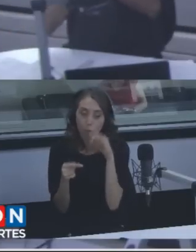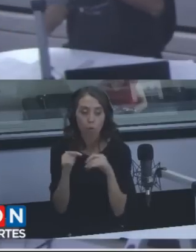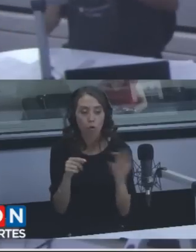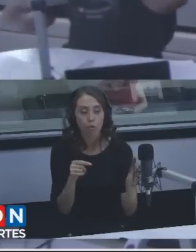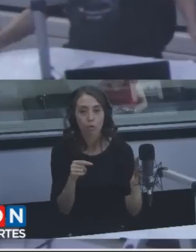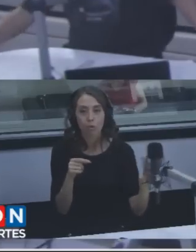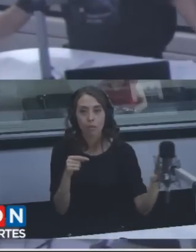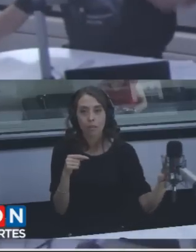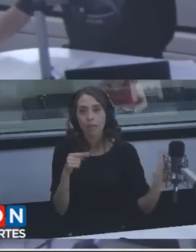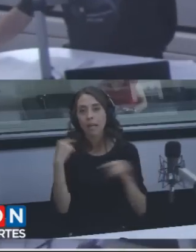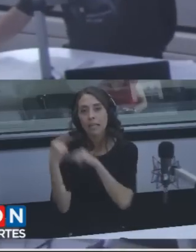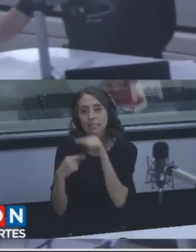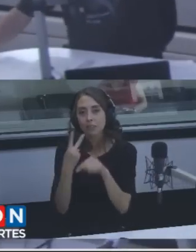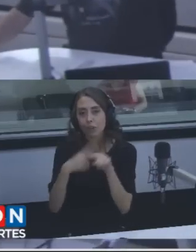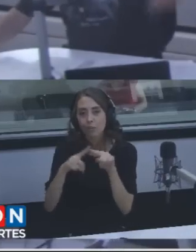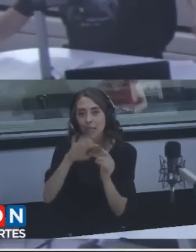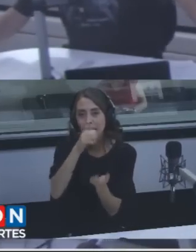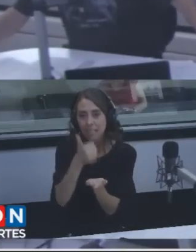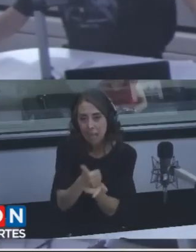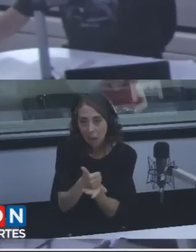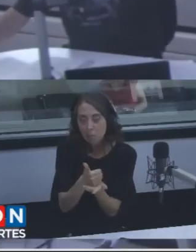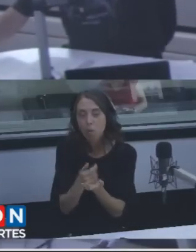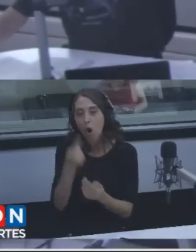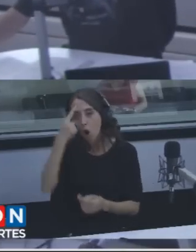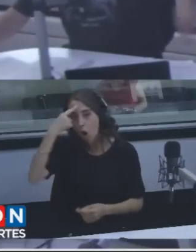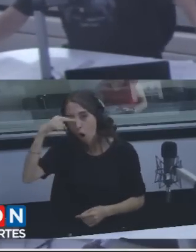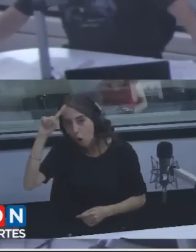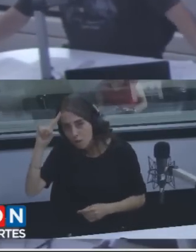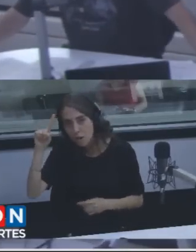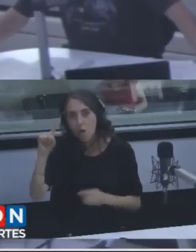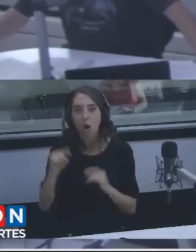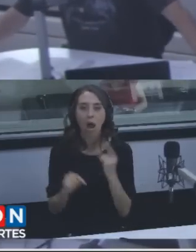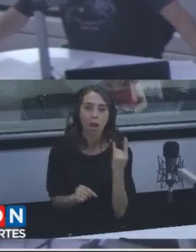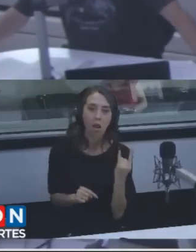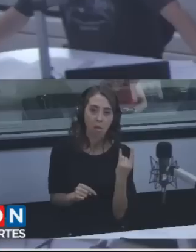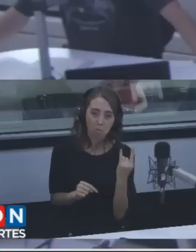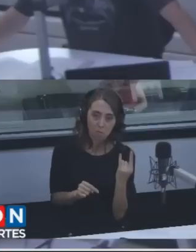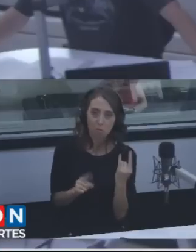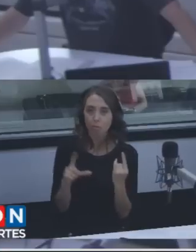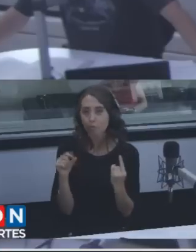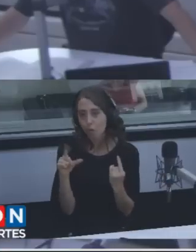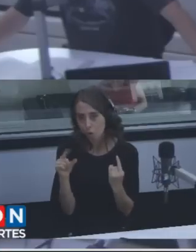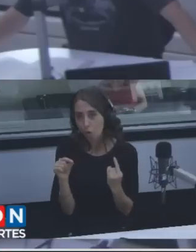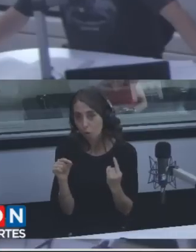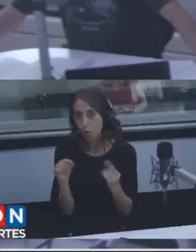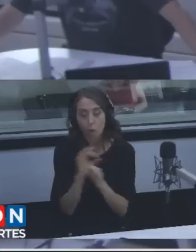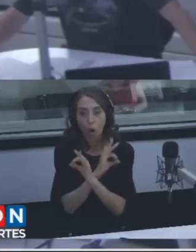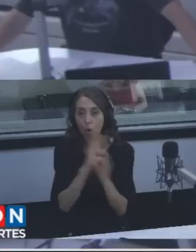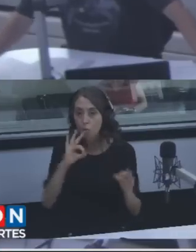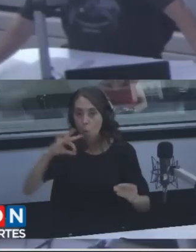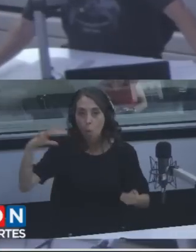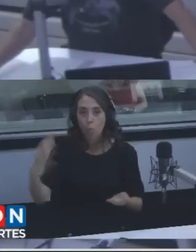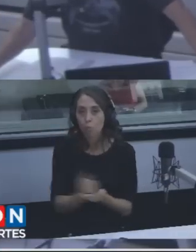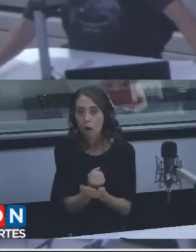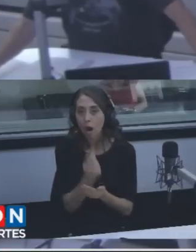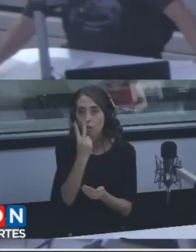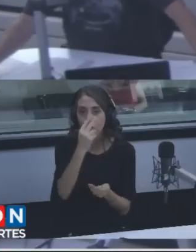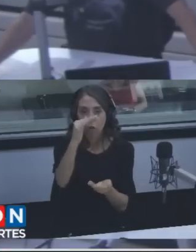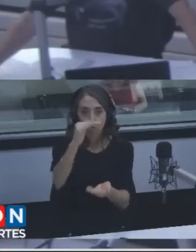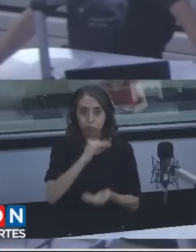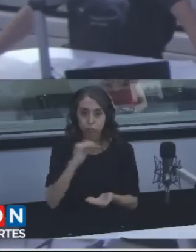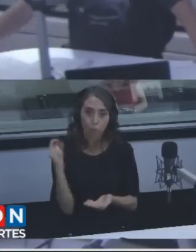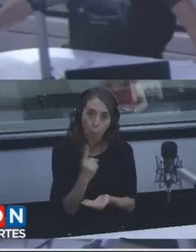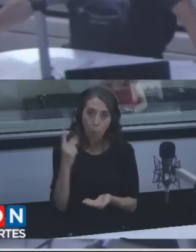histórico bicampeonato, entrar en la senda donde está Cobreloa, donde está la Universidad de Chile y también Colo-Colo, nunca ha obtenido este logro, 2 títulos al